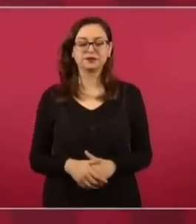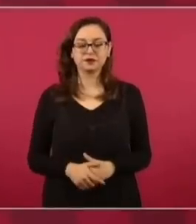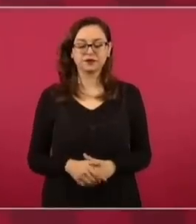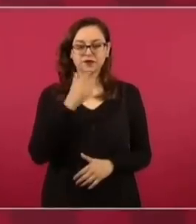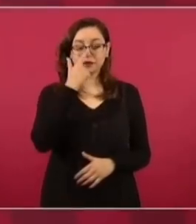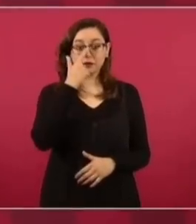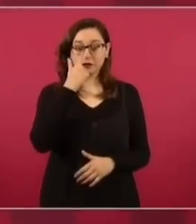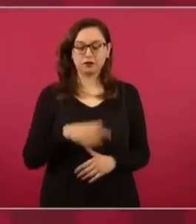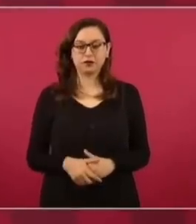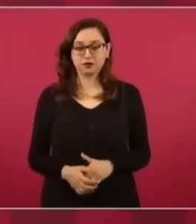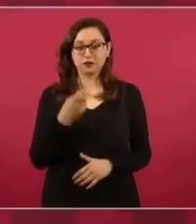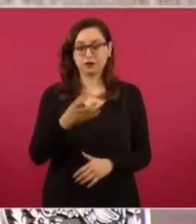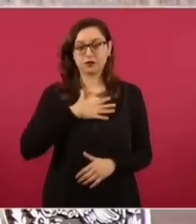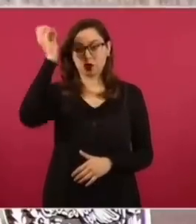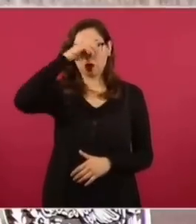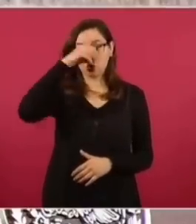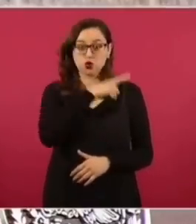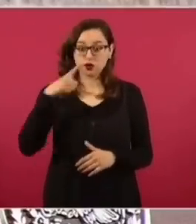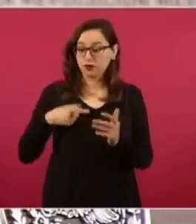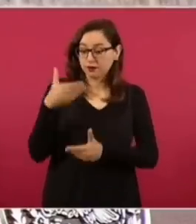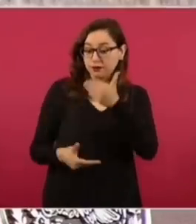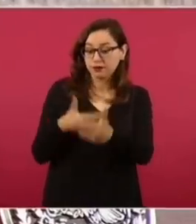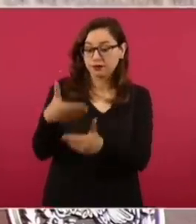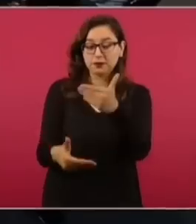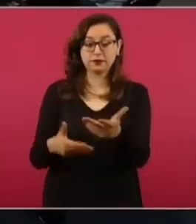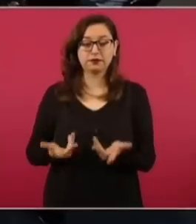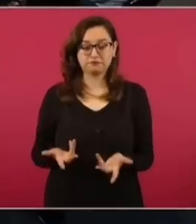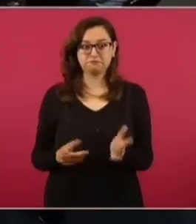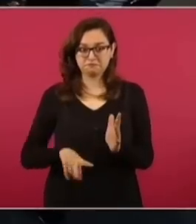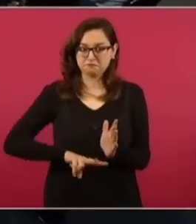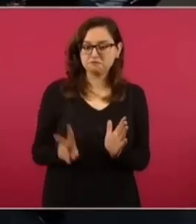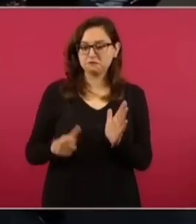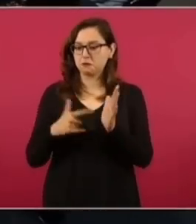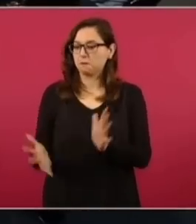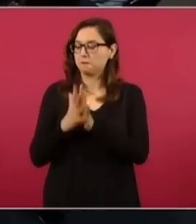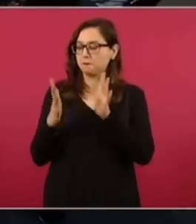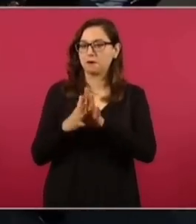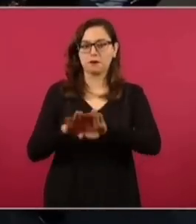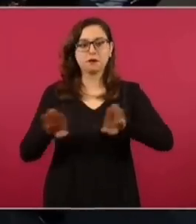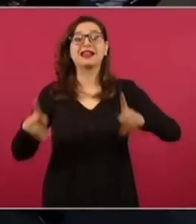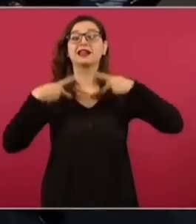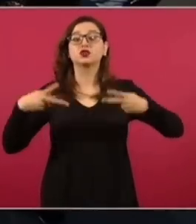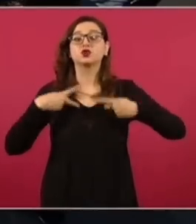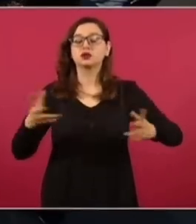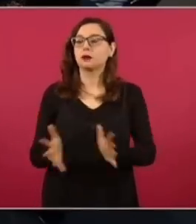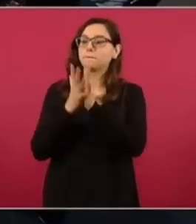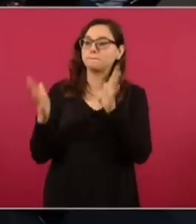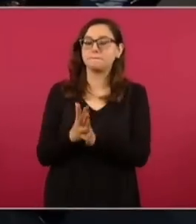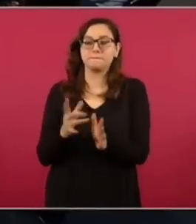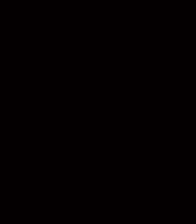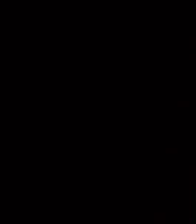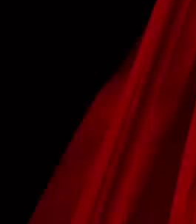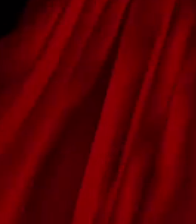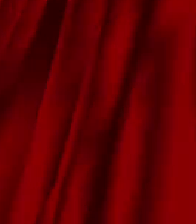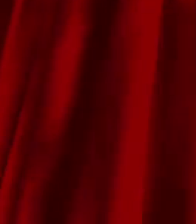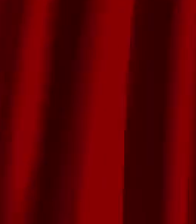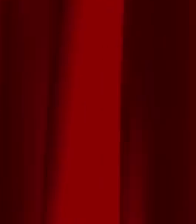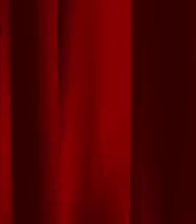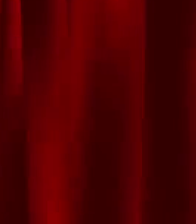vista y hay que seguir adelante, hay que seguir haciendo realidad la democracia, que participe la gente, no tenerle miedo al pueblo.